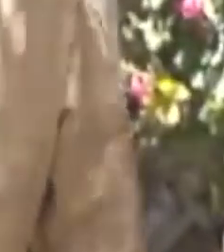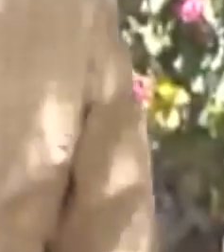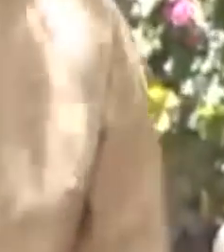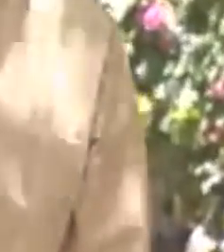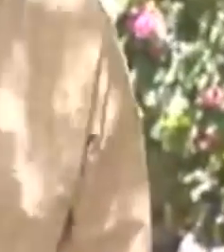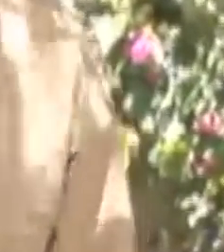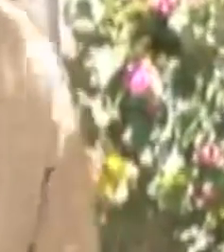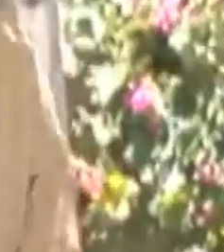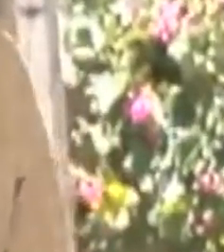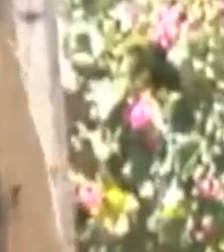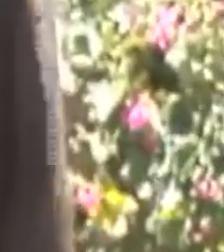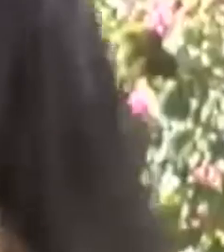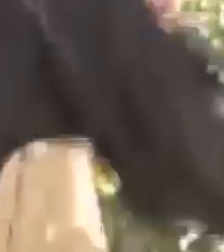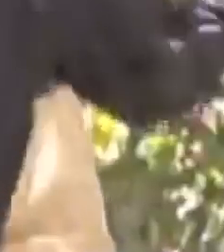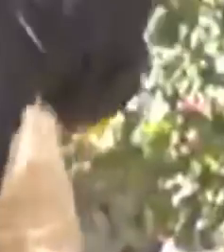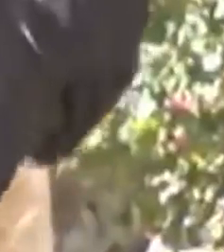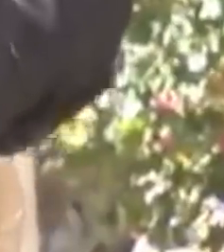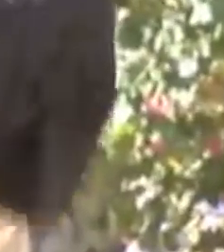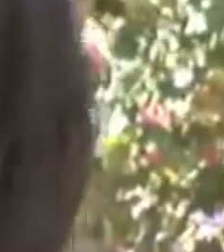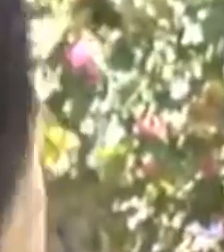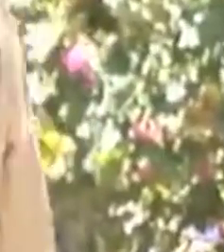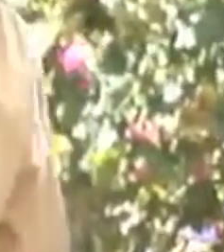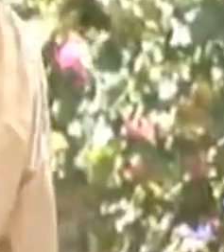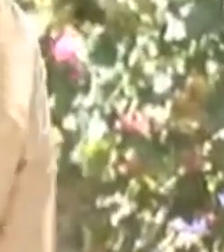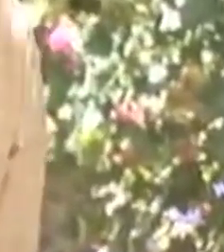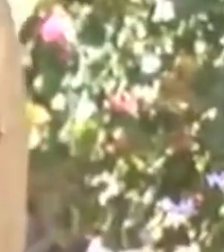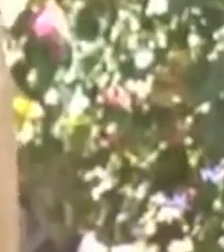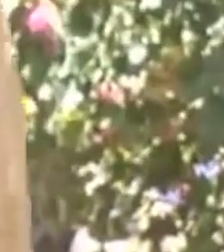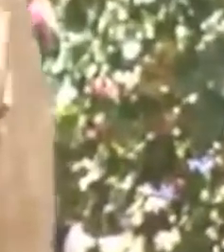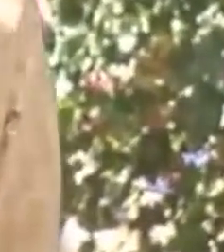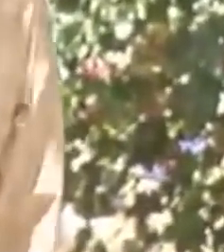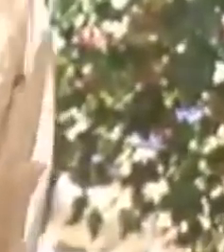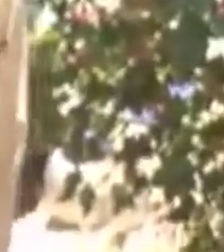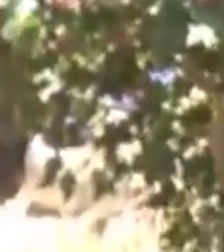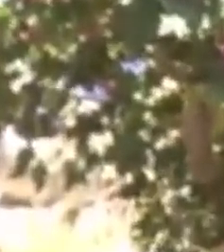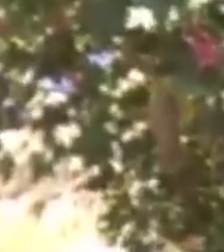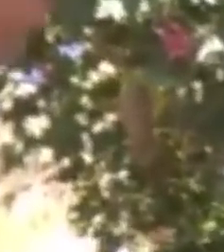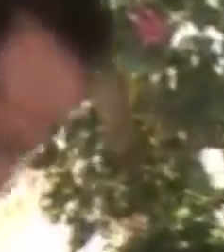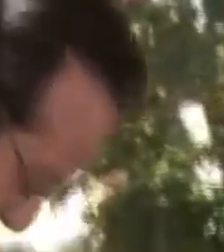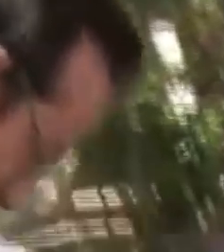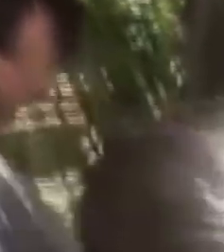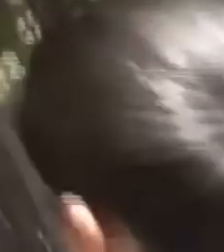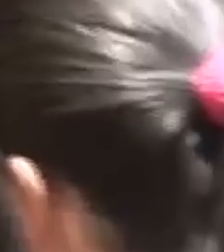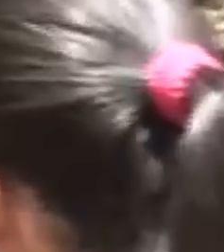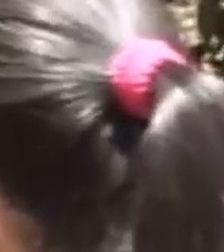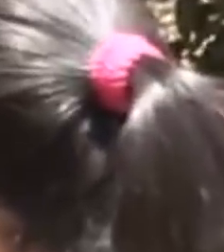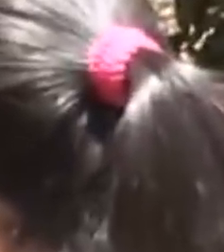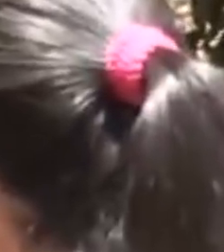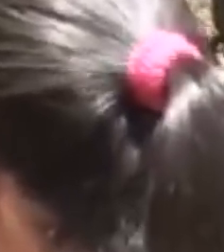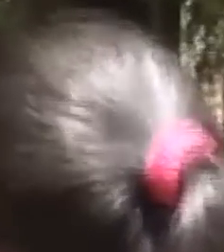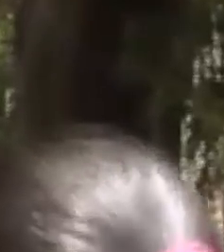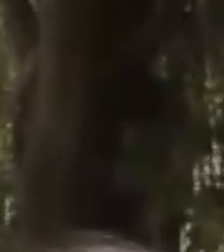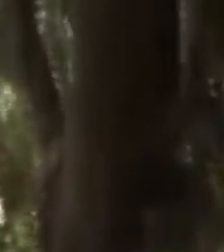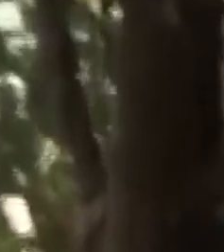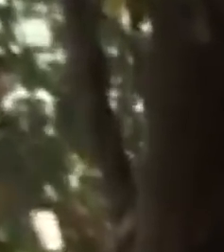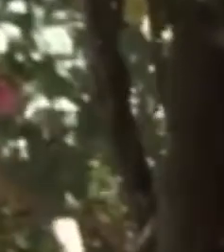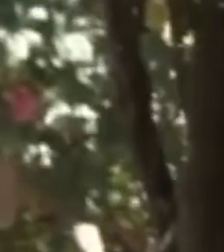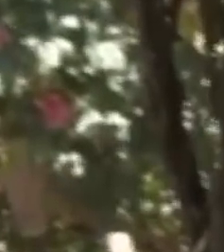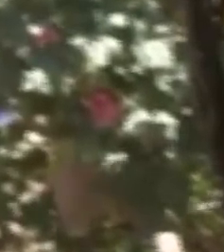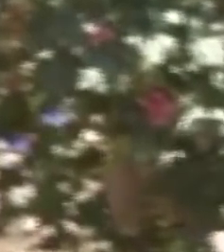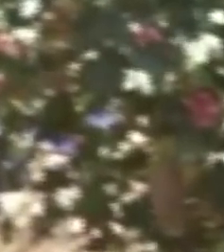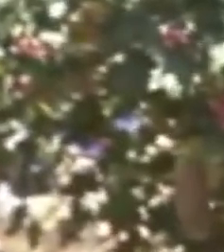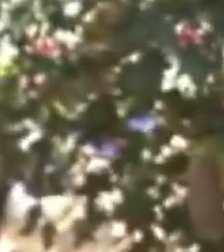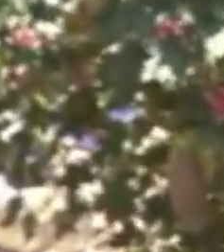es un compromiso que viene de prácticas corporales, ¿no? Y además de todo eso, yo señalaría